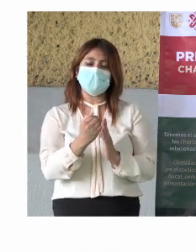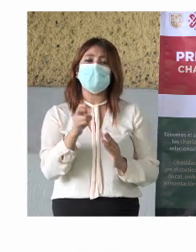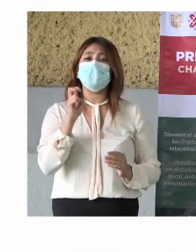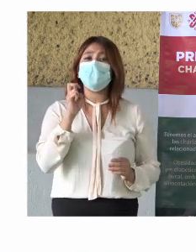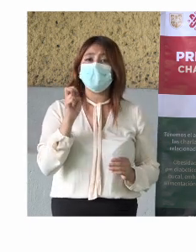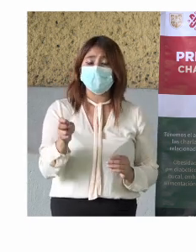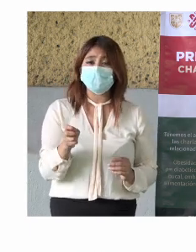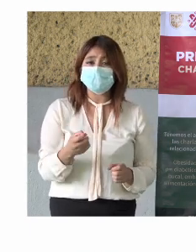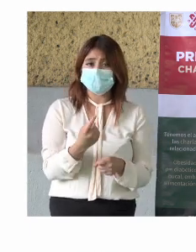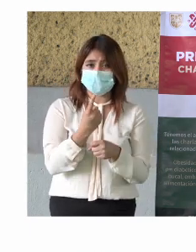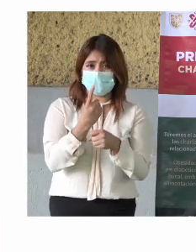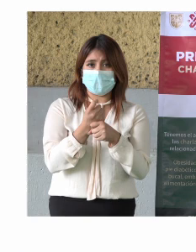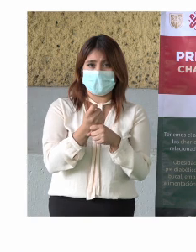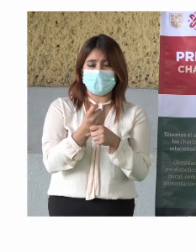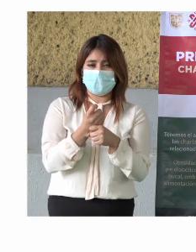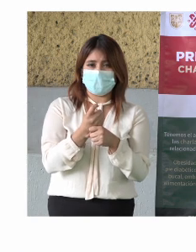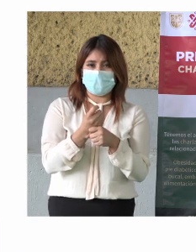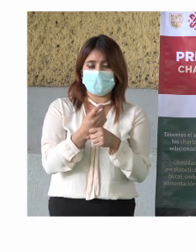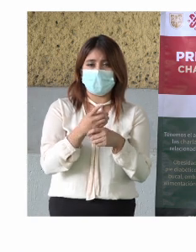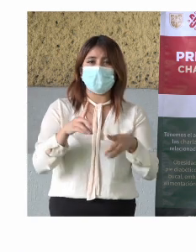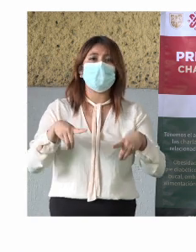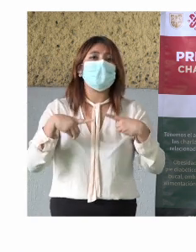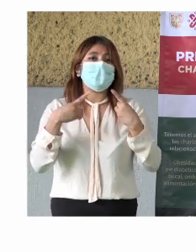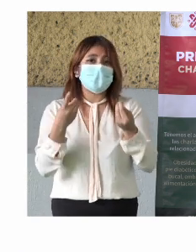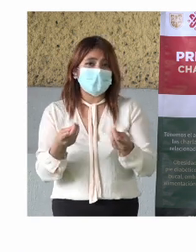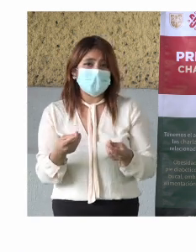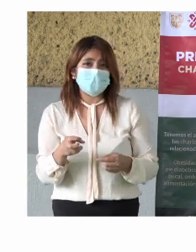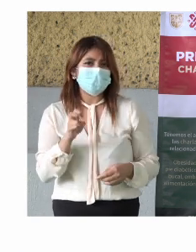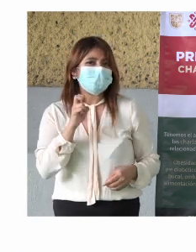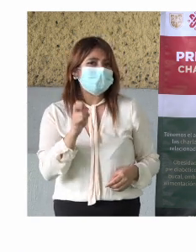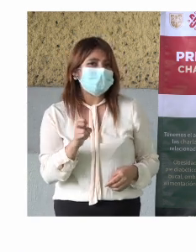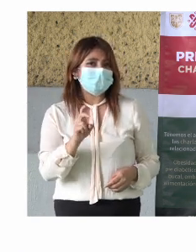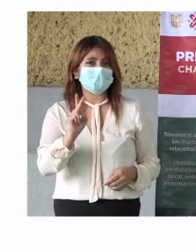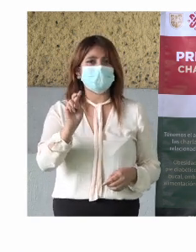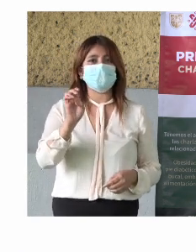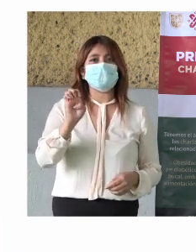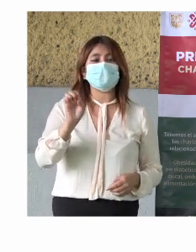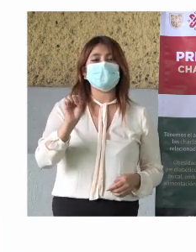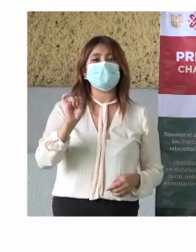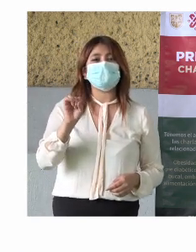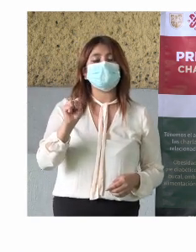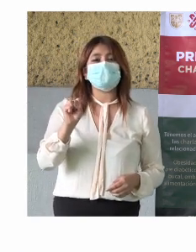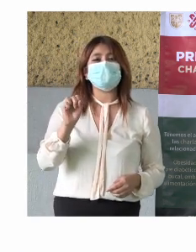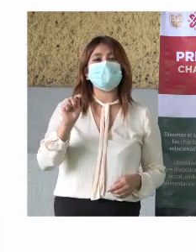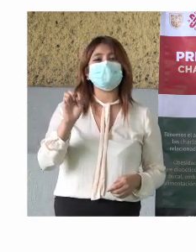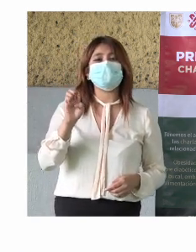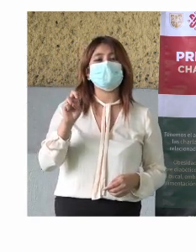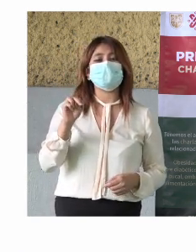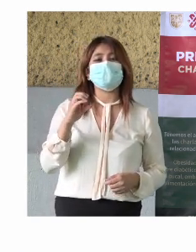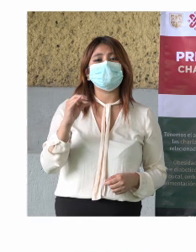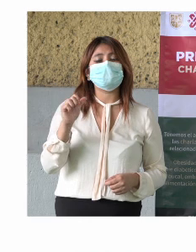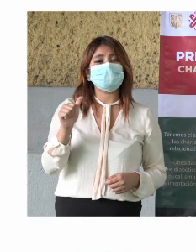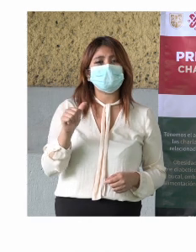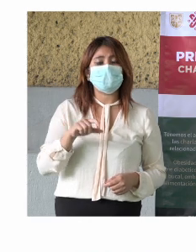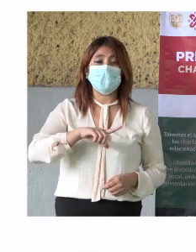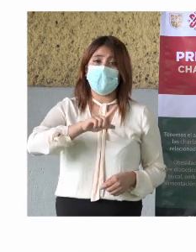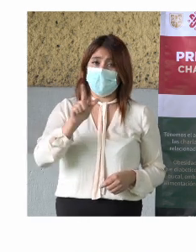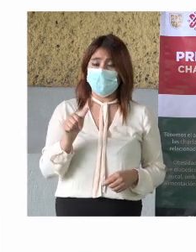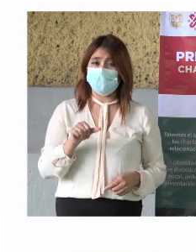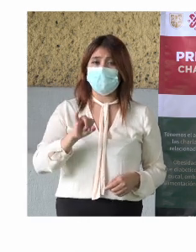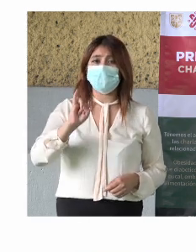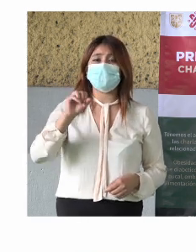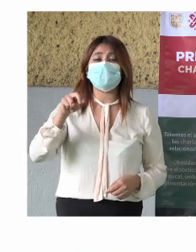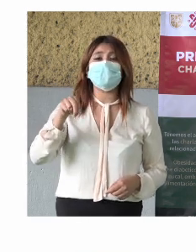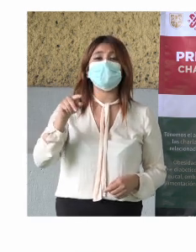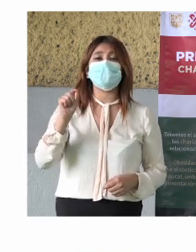primer diagnóstico que empezamos a dar es esta resistencia a la insulina, después cambiamos a intolerancia a los carbohidratos y